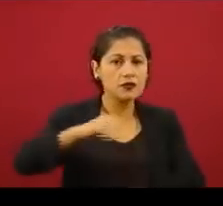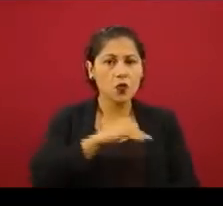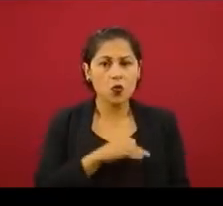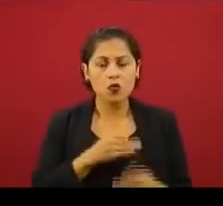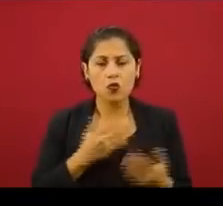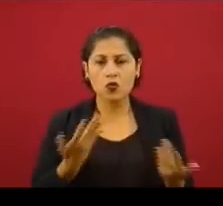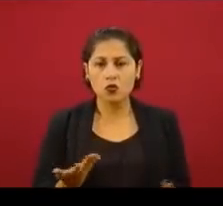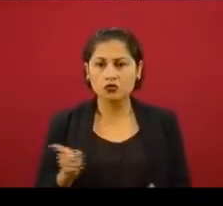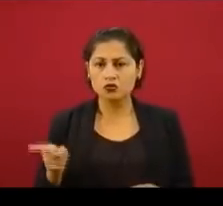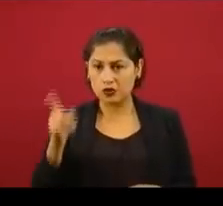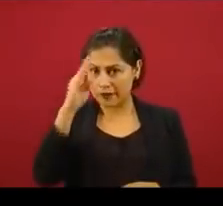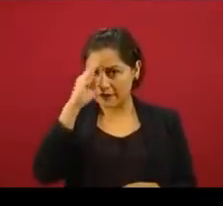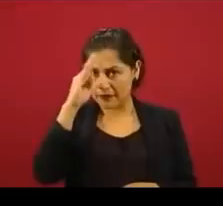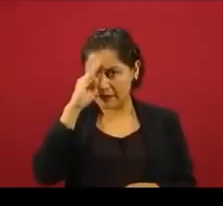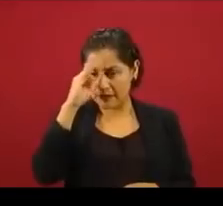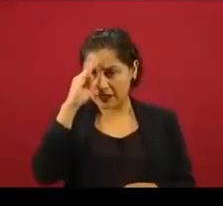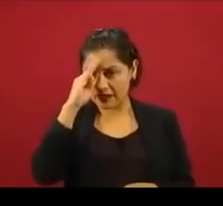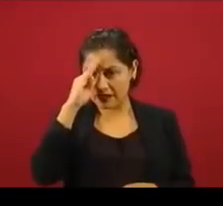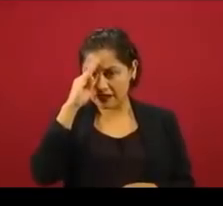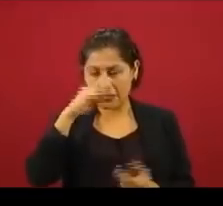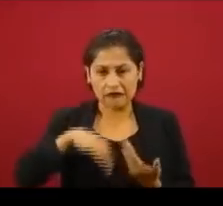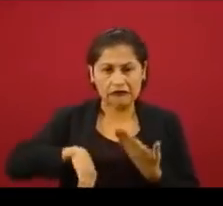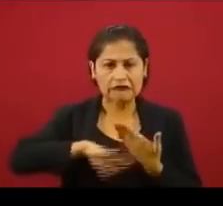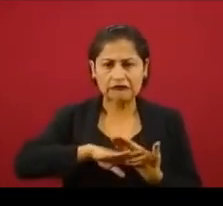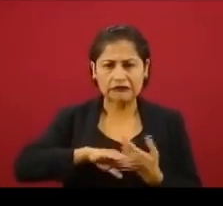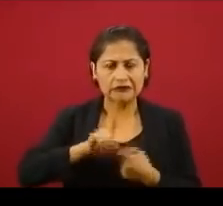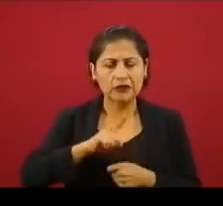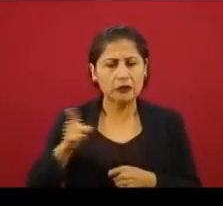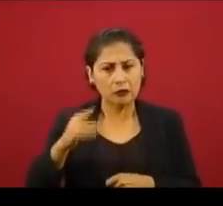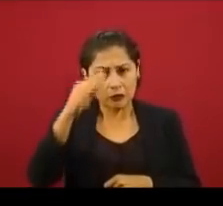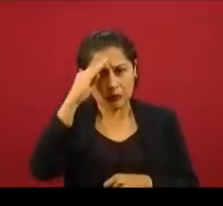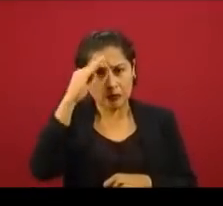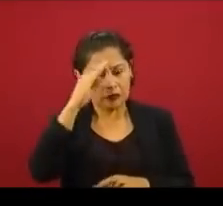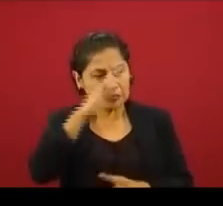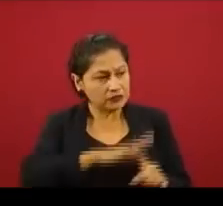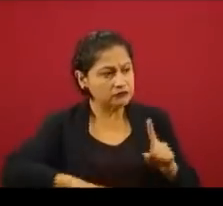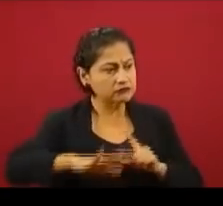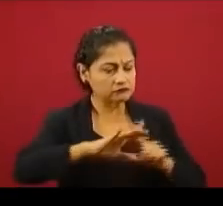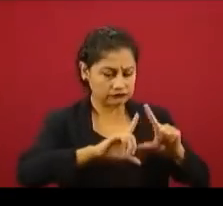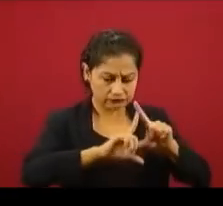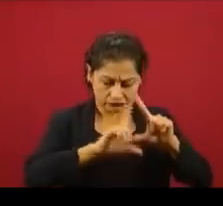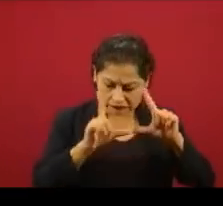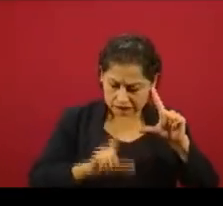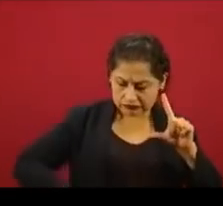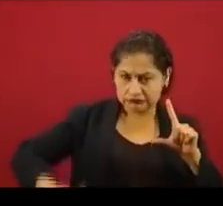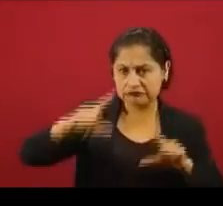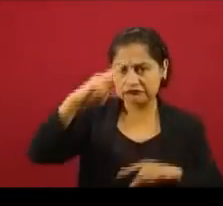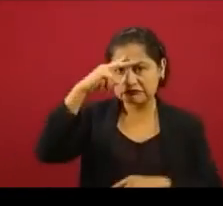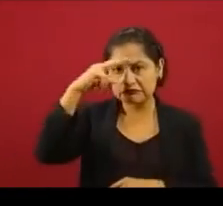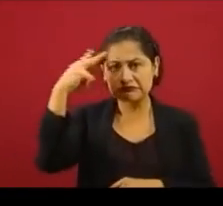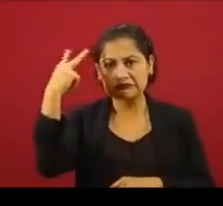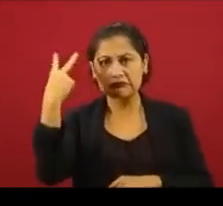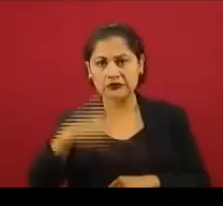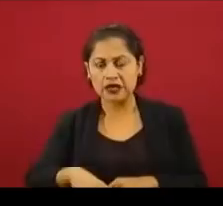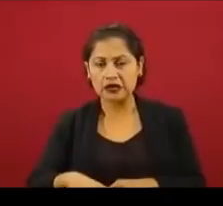prójimo, que piensen en la patria, en la nación, en México,